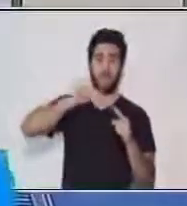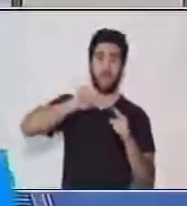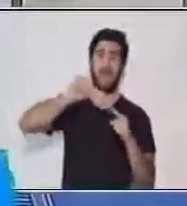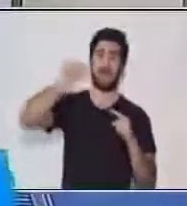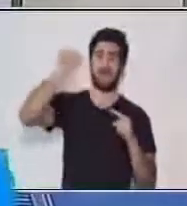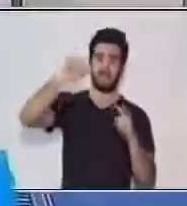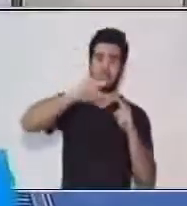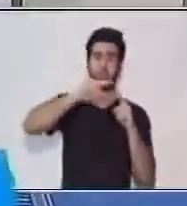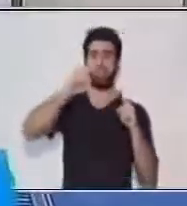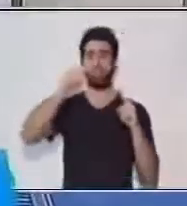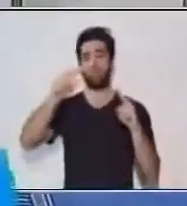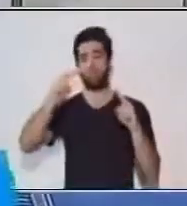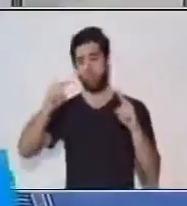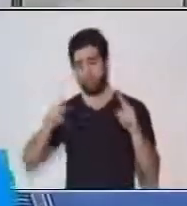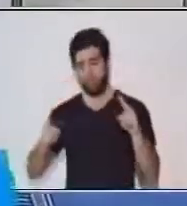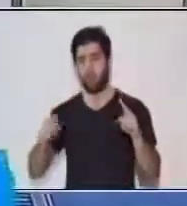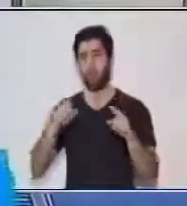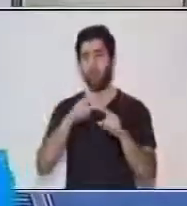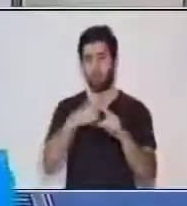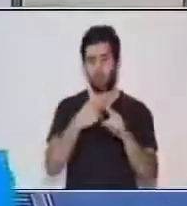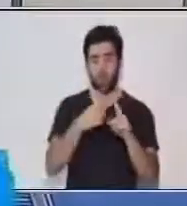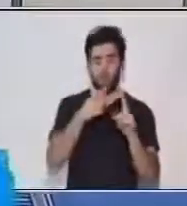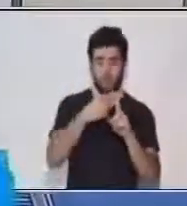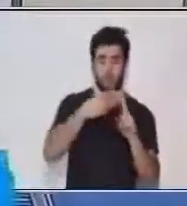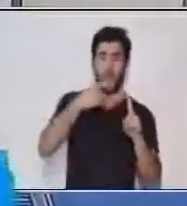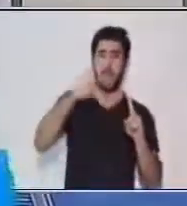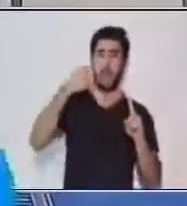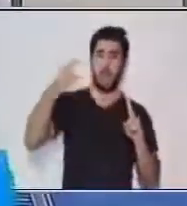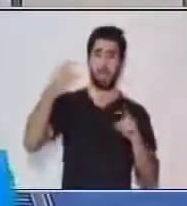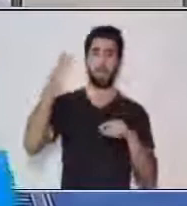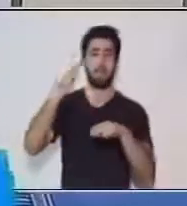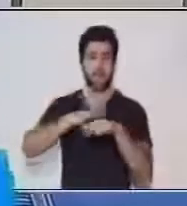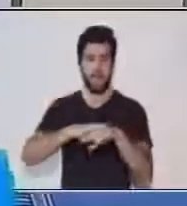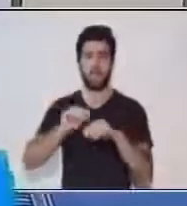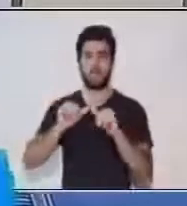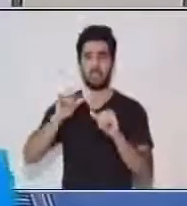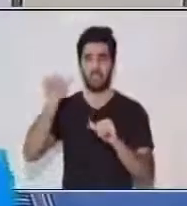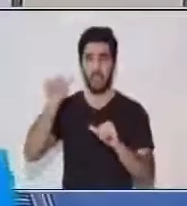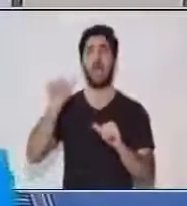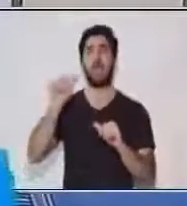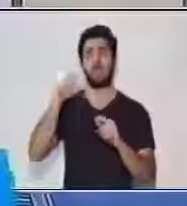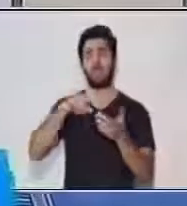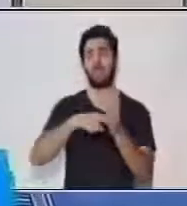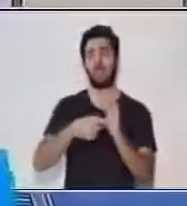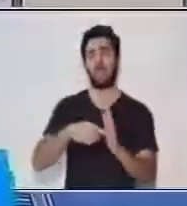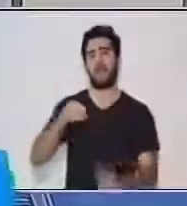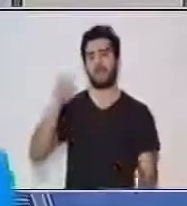amplitudes, cuando alcanzamos la amplitud máxima, la velocidad es